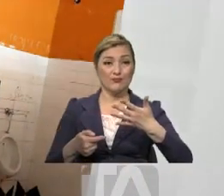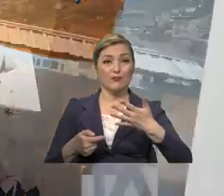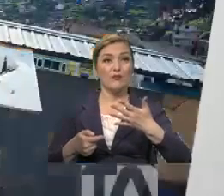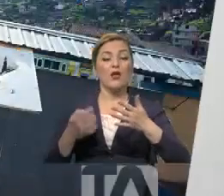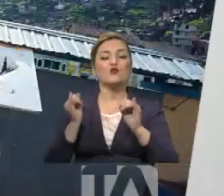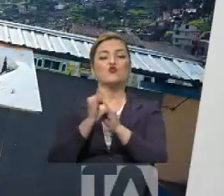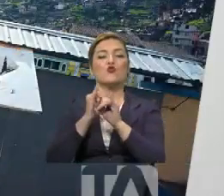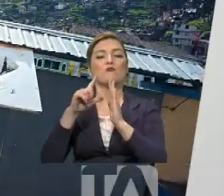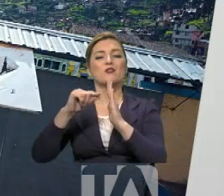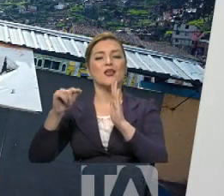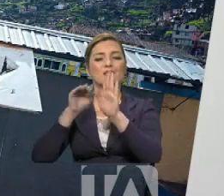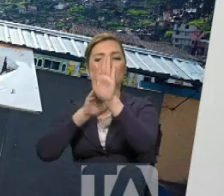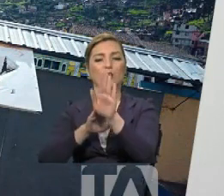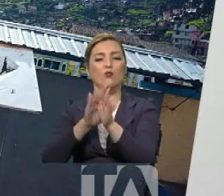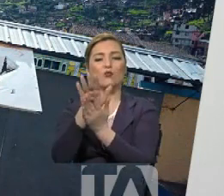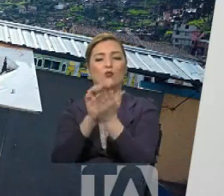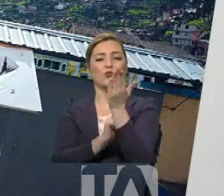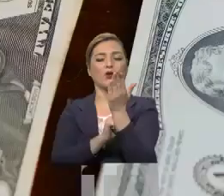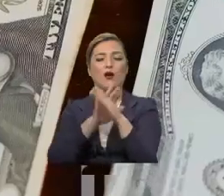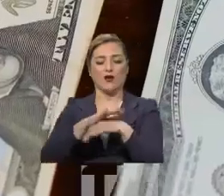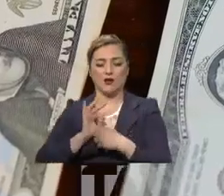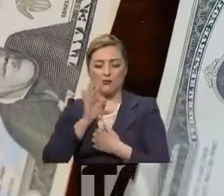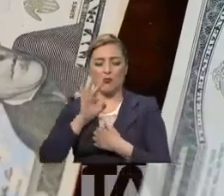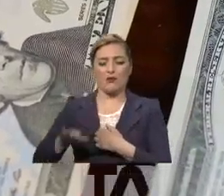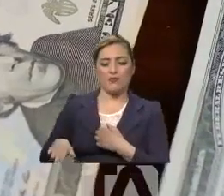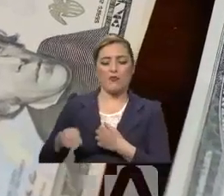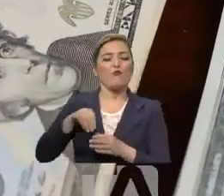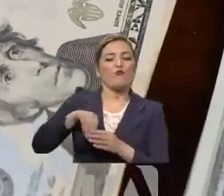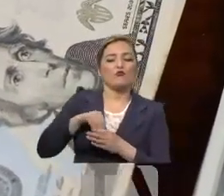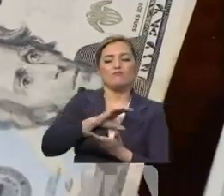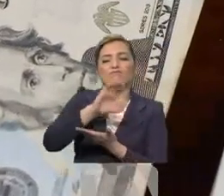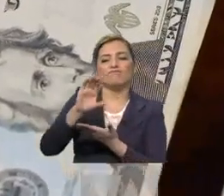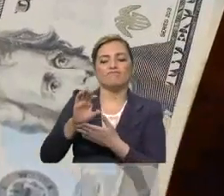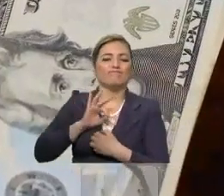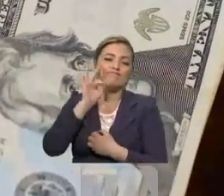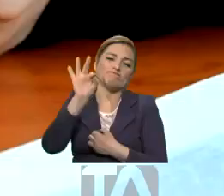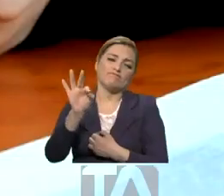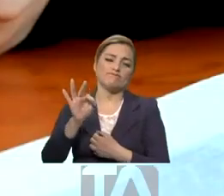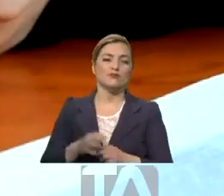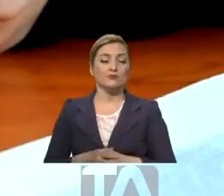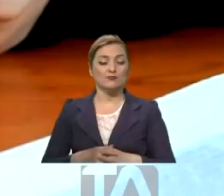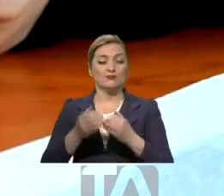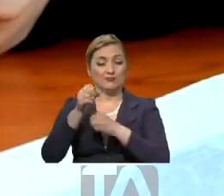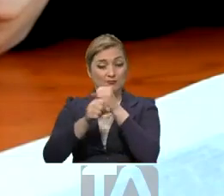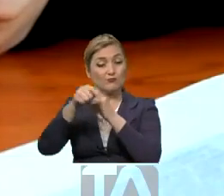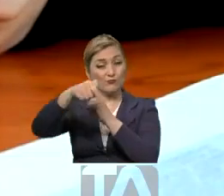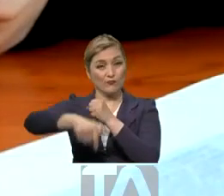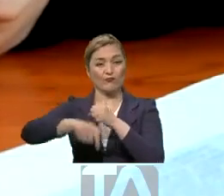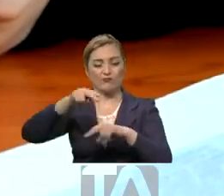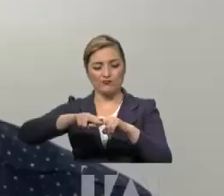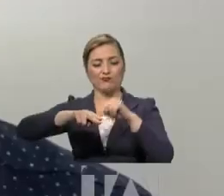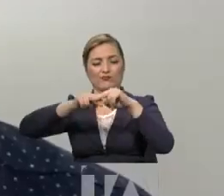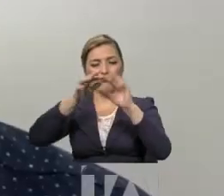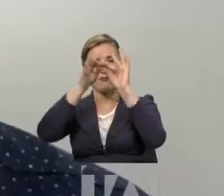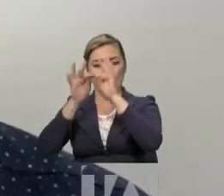el proyecto y que debido a la pandemia hubo retrasos, ya que los fondos se destinaron a la emergencia, pero que este año se